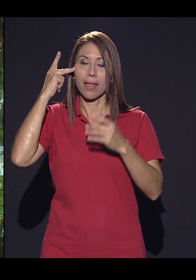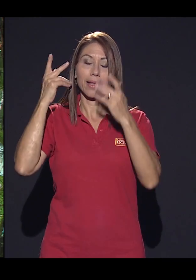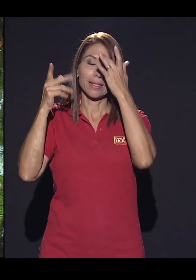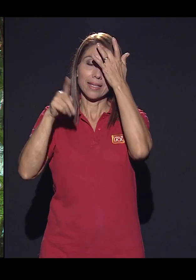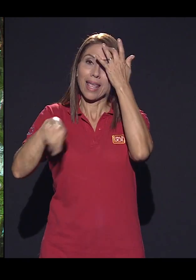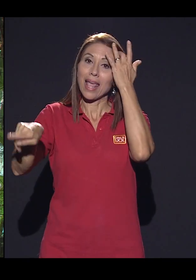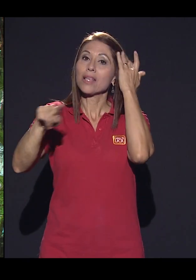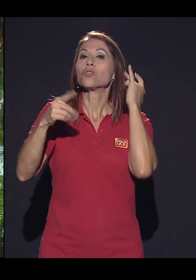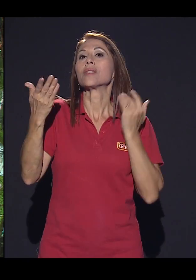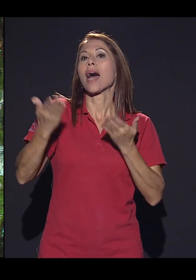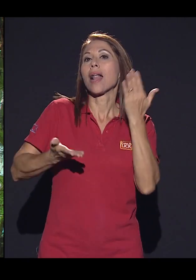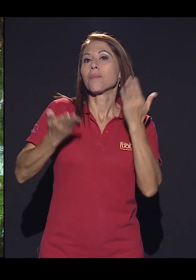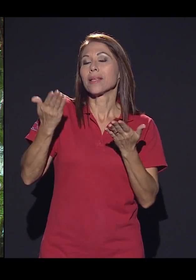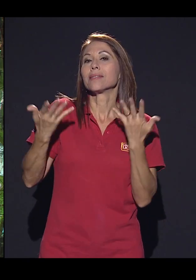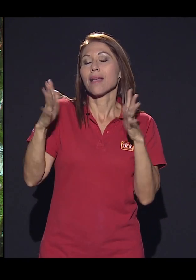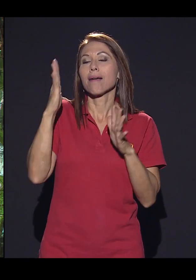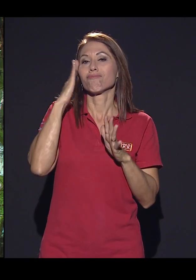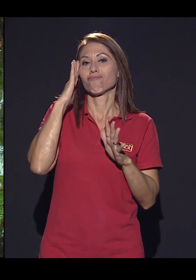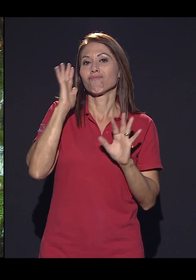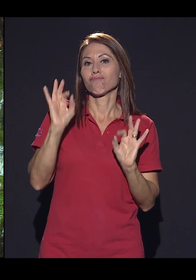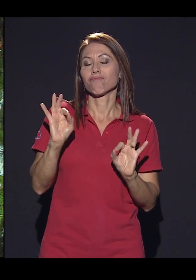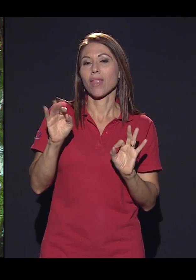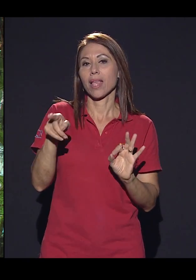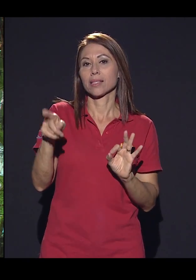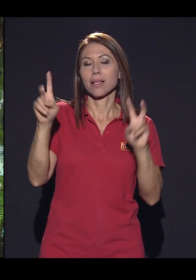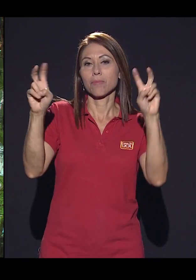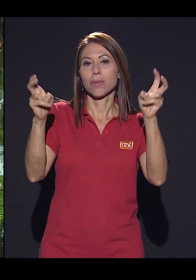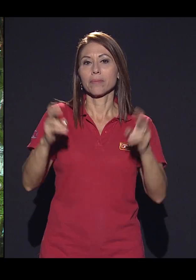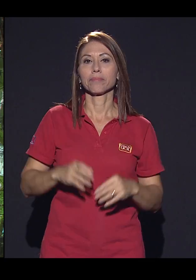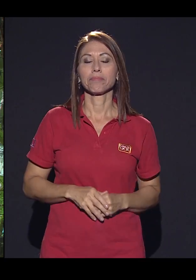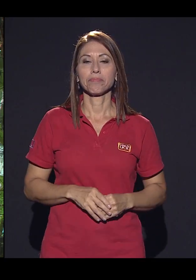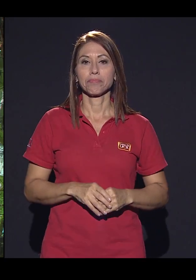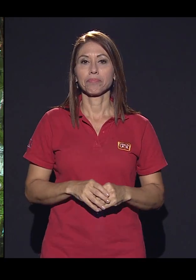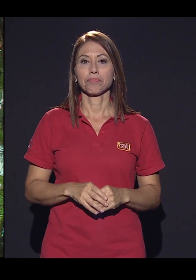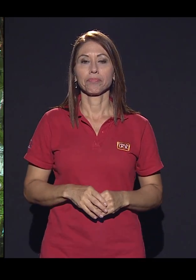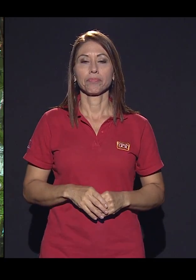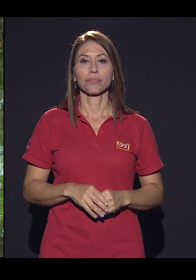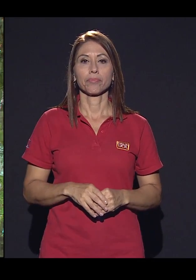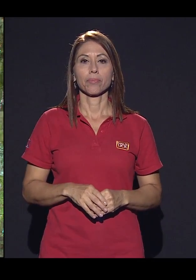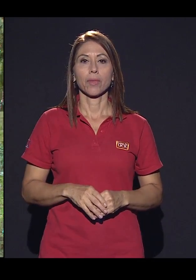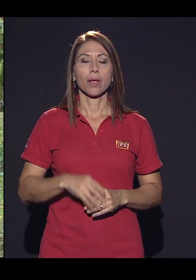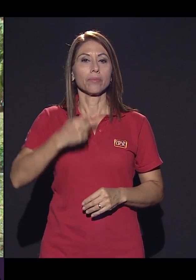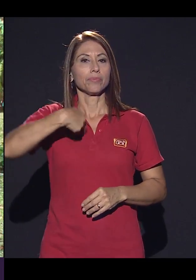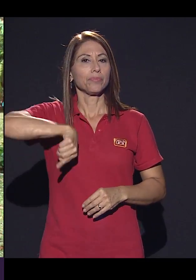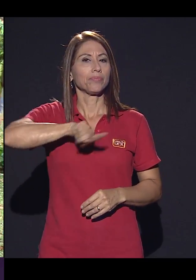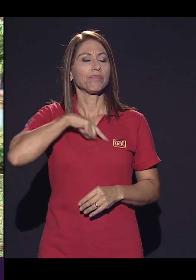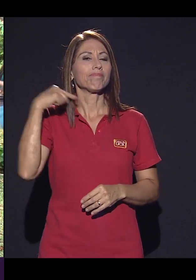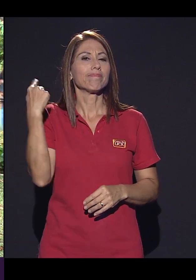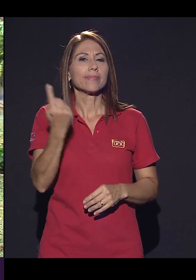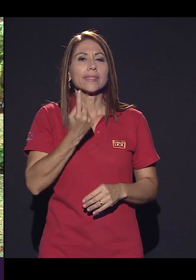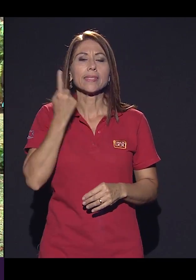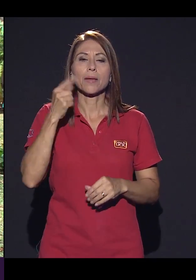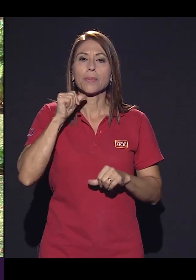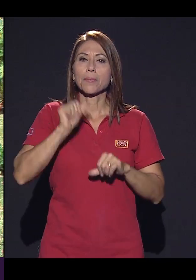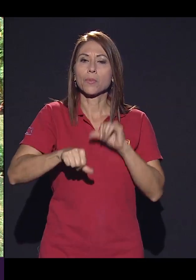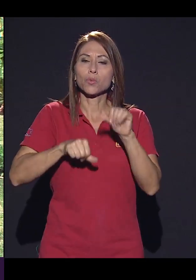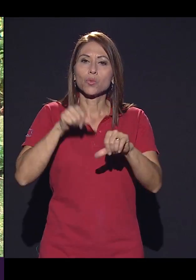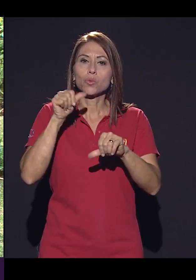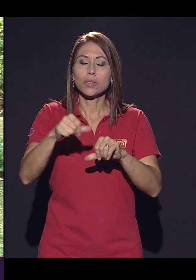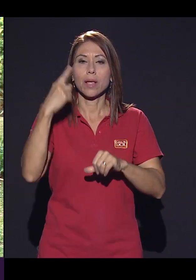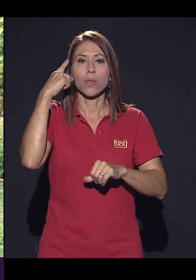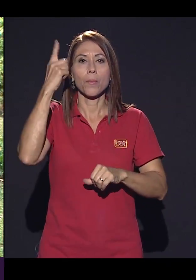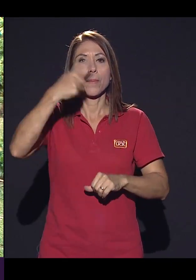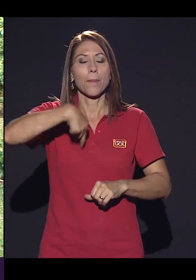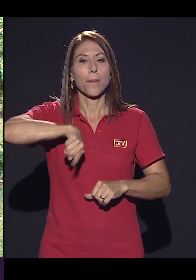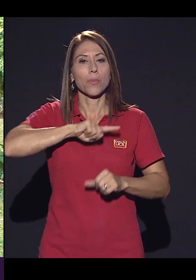experiencia de otros padres que tal vez nos aventajan, ¿verdad?, en este aspecto. Siempre hemos luchado